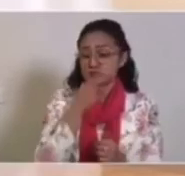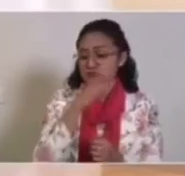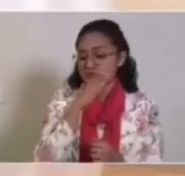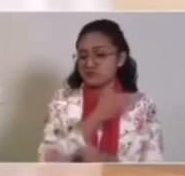de familia